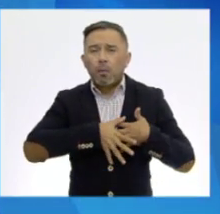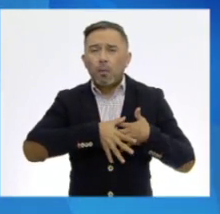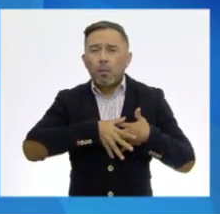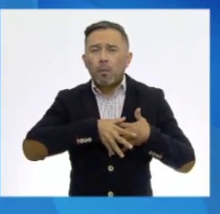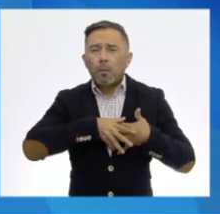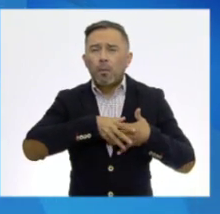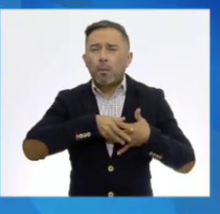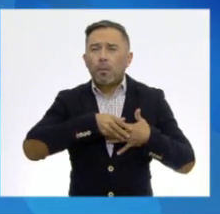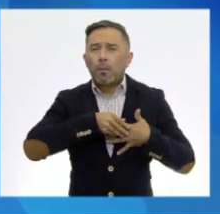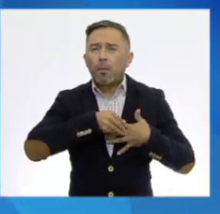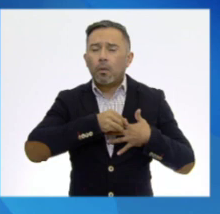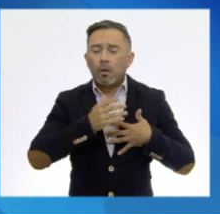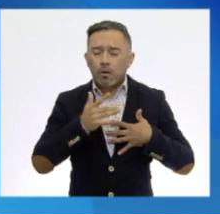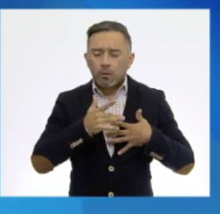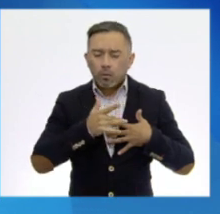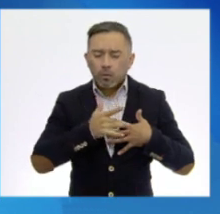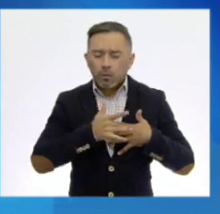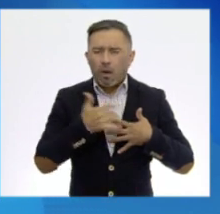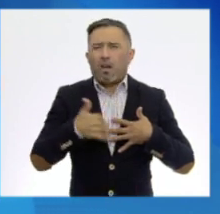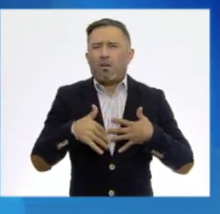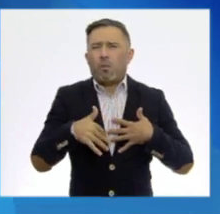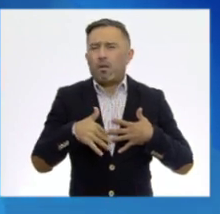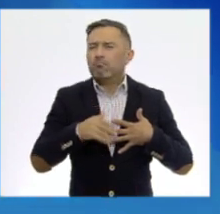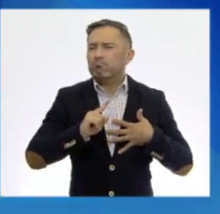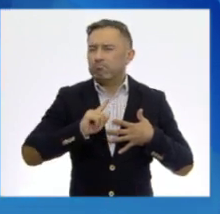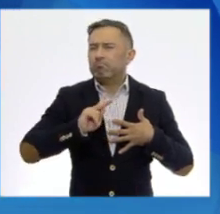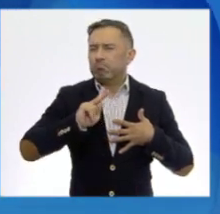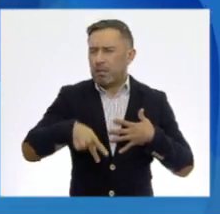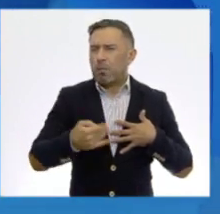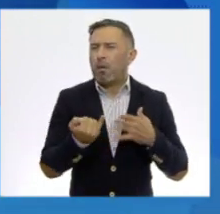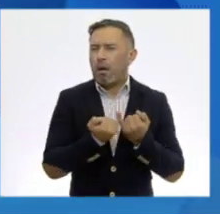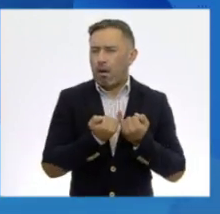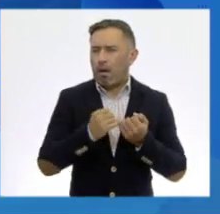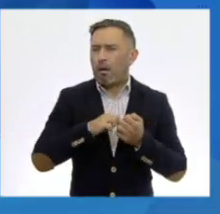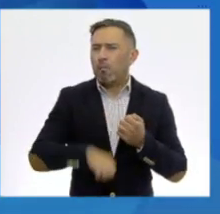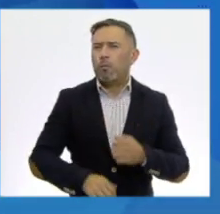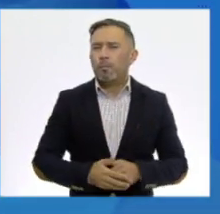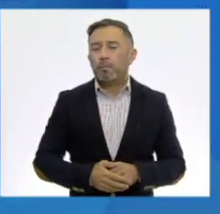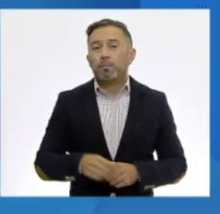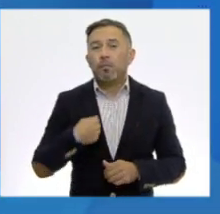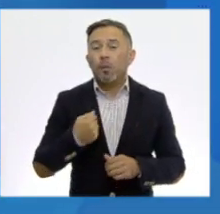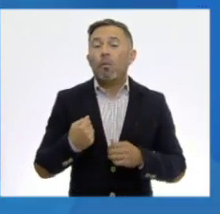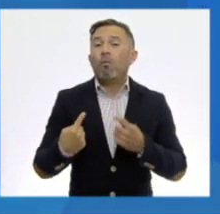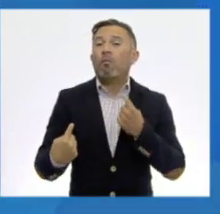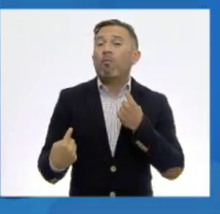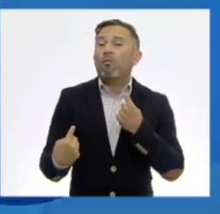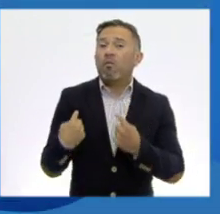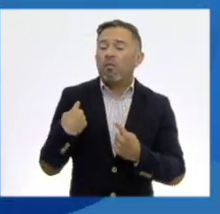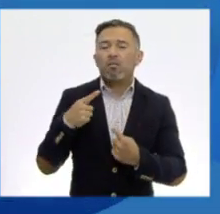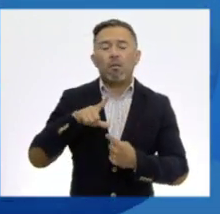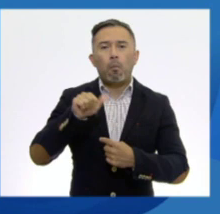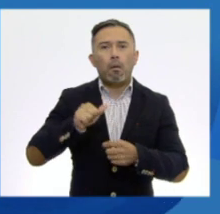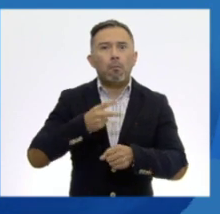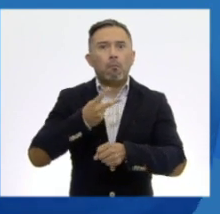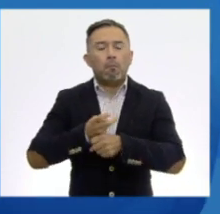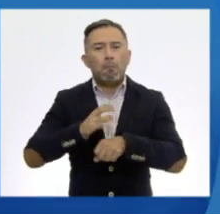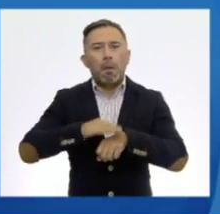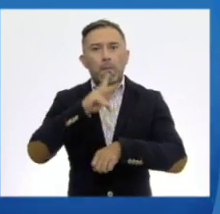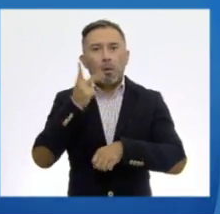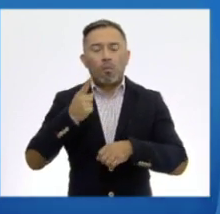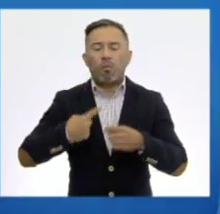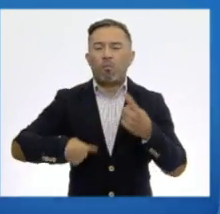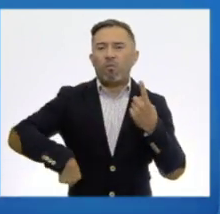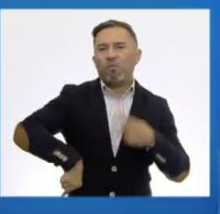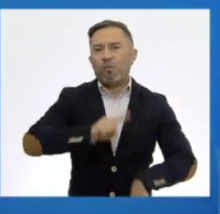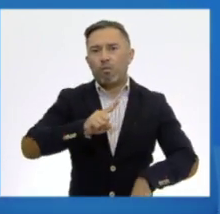Tras los insultos, el acoso pasó a ser más físico. me robaban el desayuno y llegaron a lanzarme